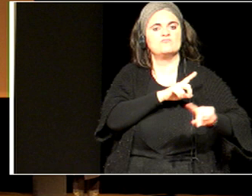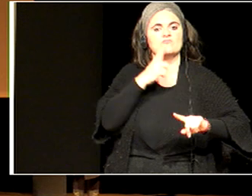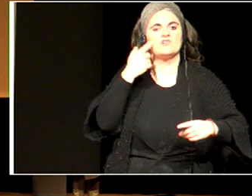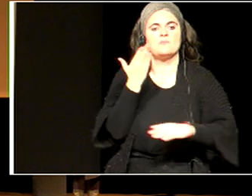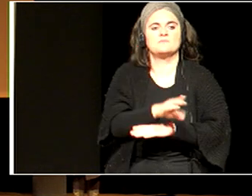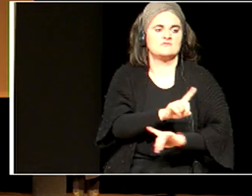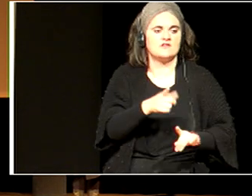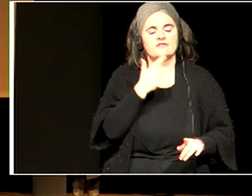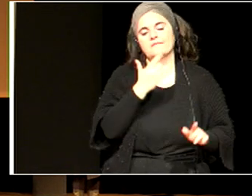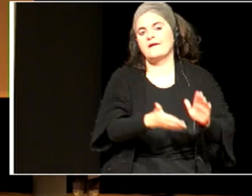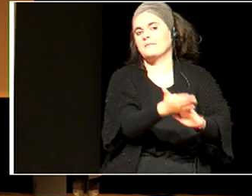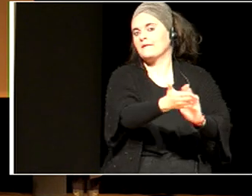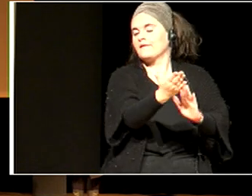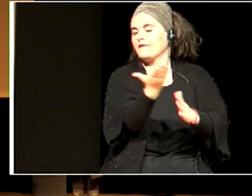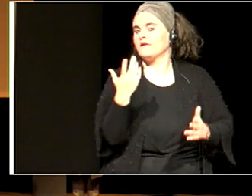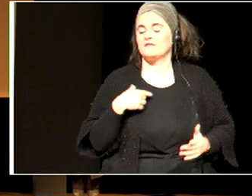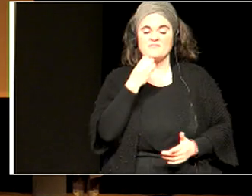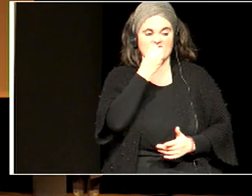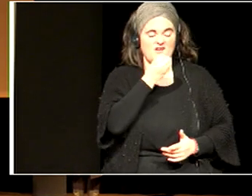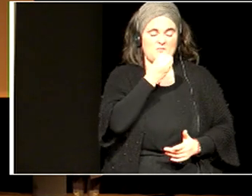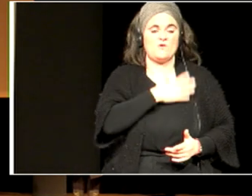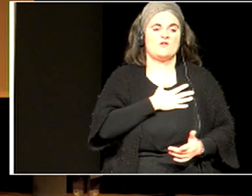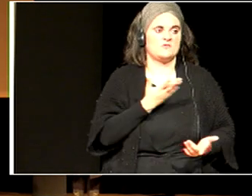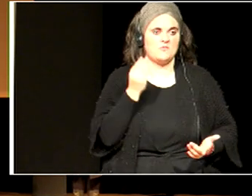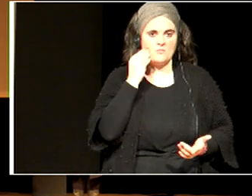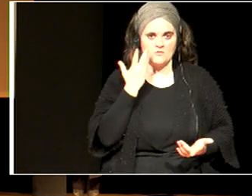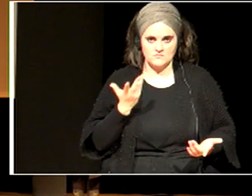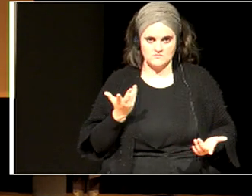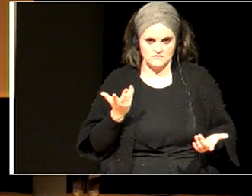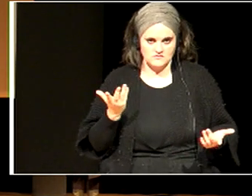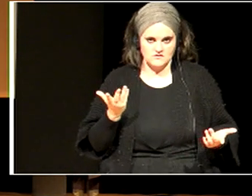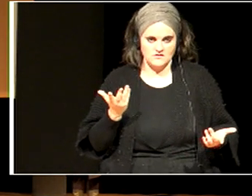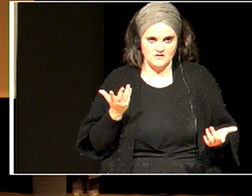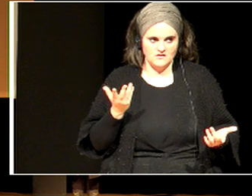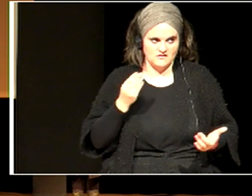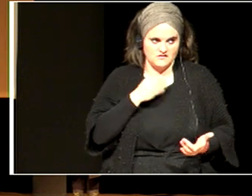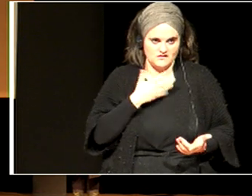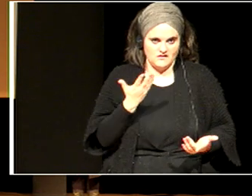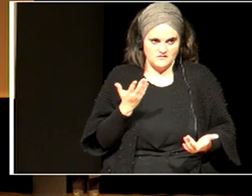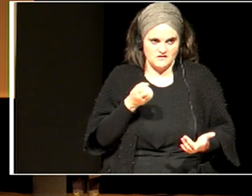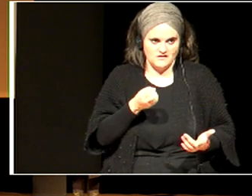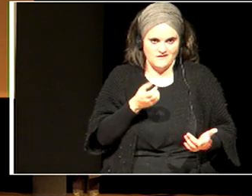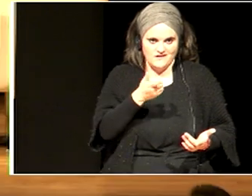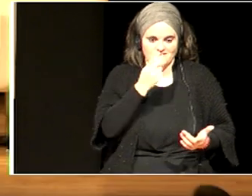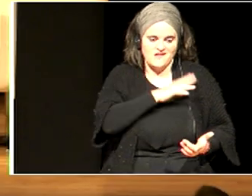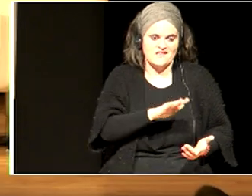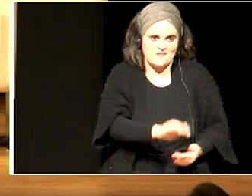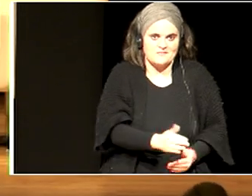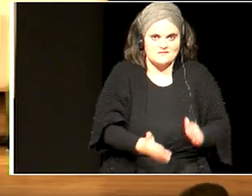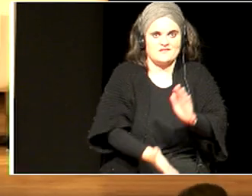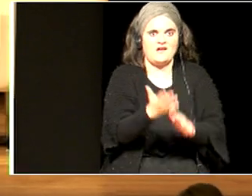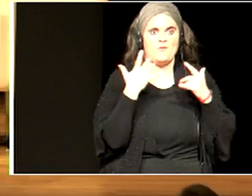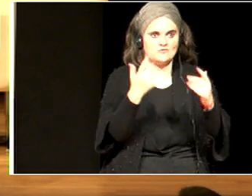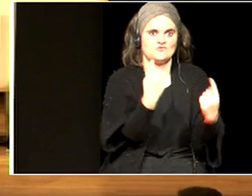a ver era bueno un poco toro lo también porque chicos de una niña pequeña la está dejando sola por la noche en el bosque si no la quieres matar